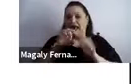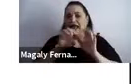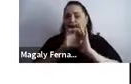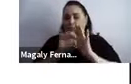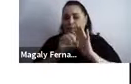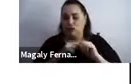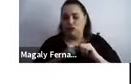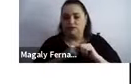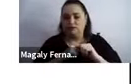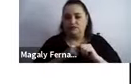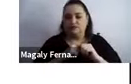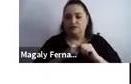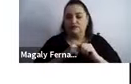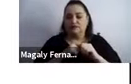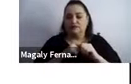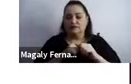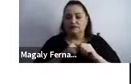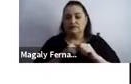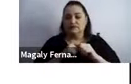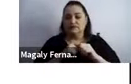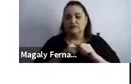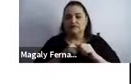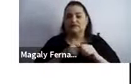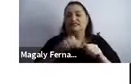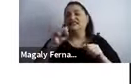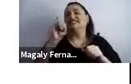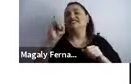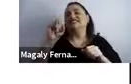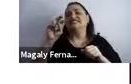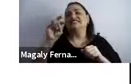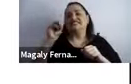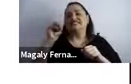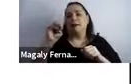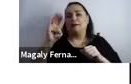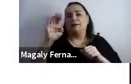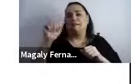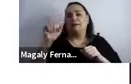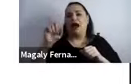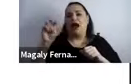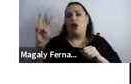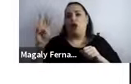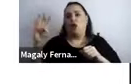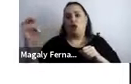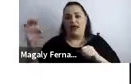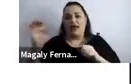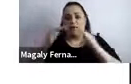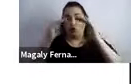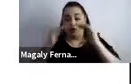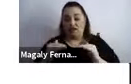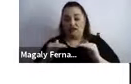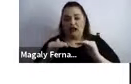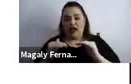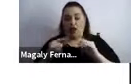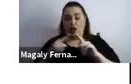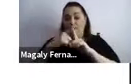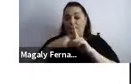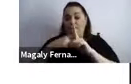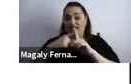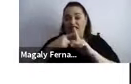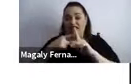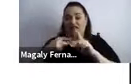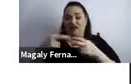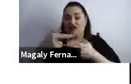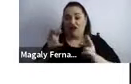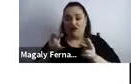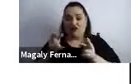un municipio en Zimbabue que está por debajo de la media regional y que tiene que aspirar a